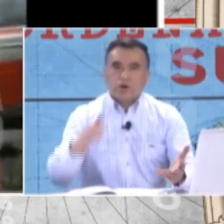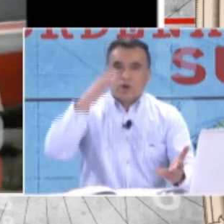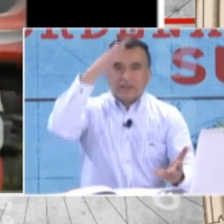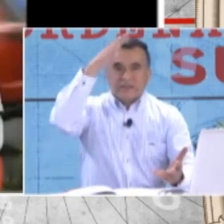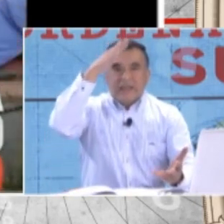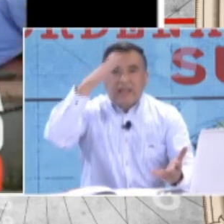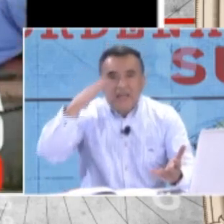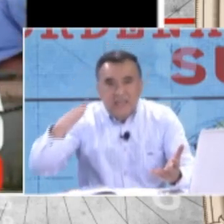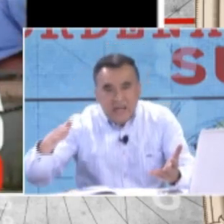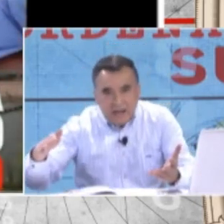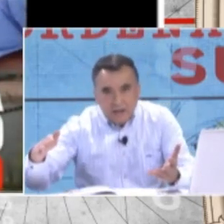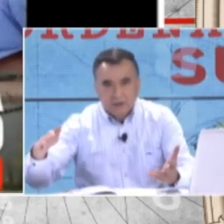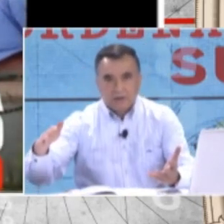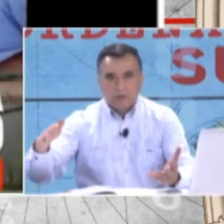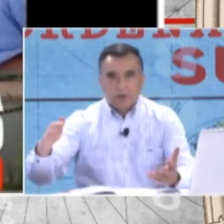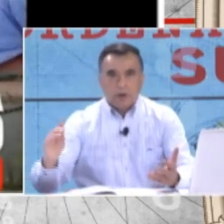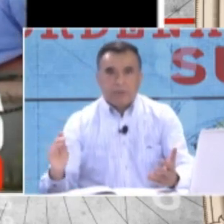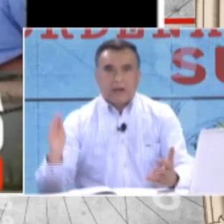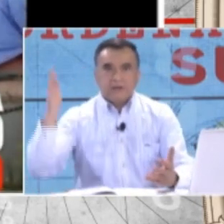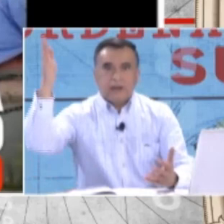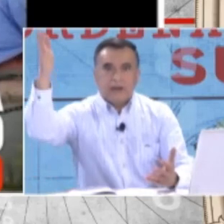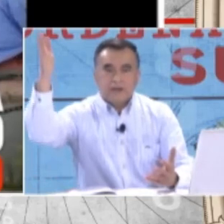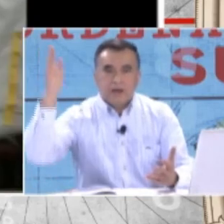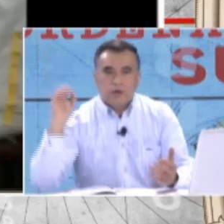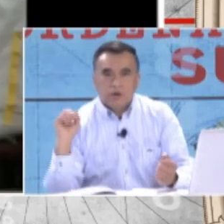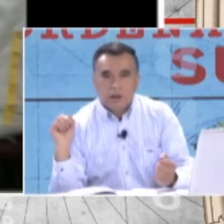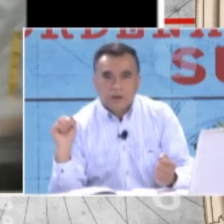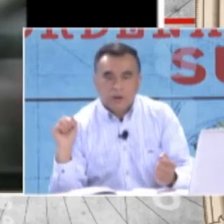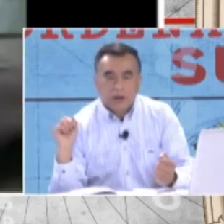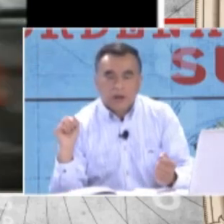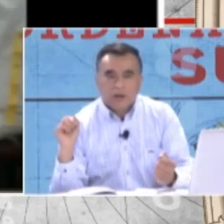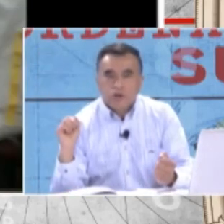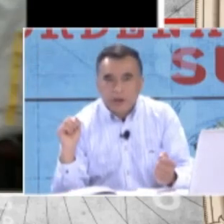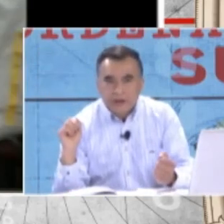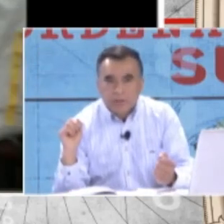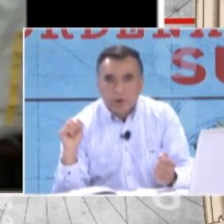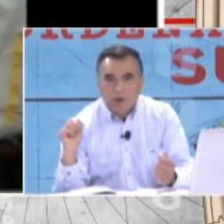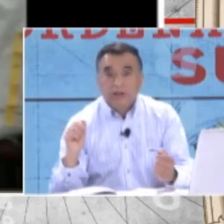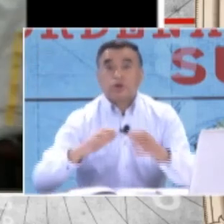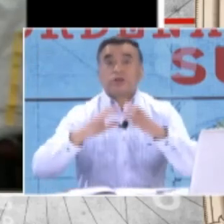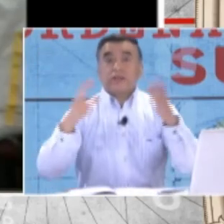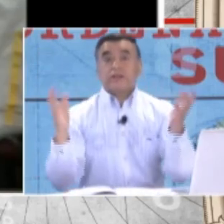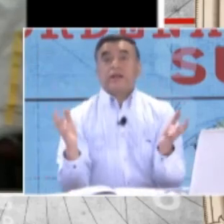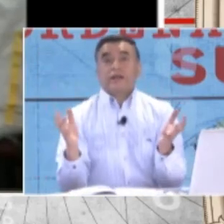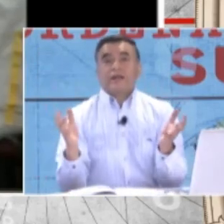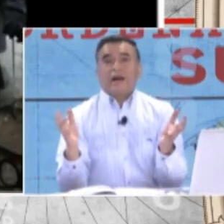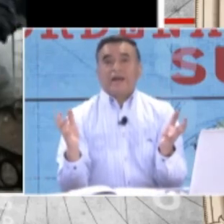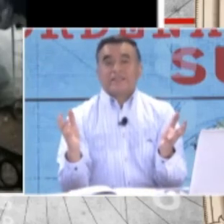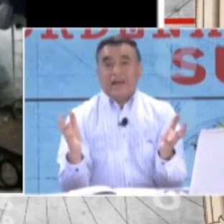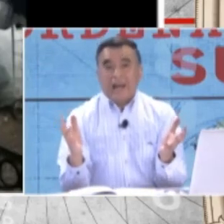las drogas declina, ¿no es cierto?, aparece la guerra contra el terrorismo. Y entonces,